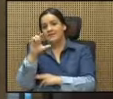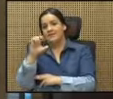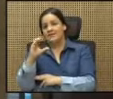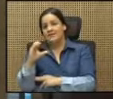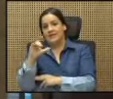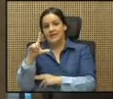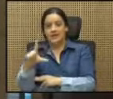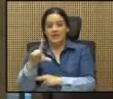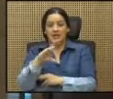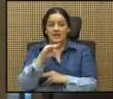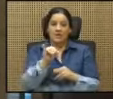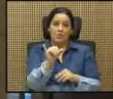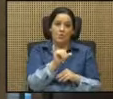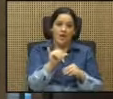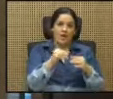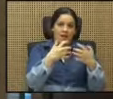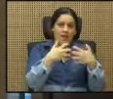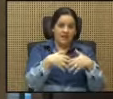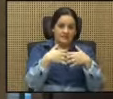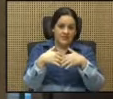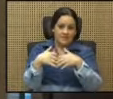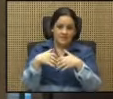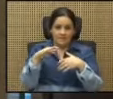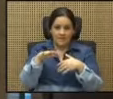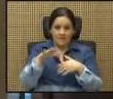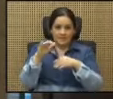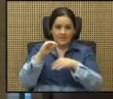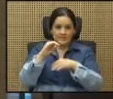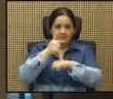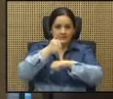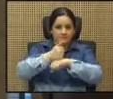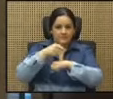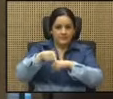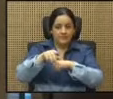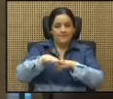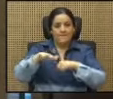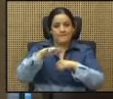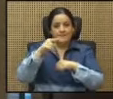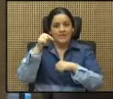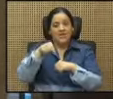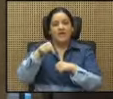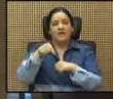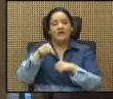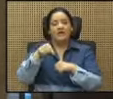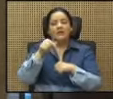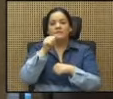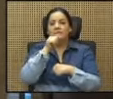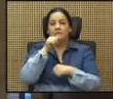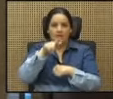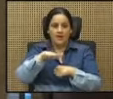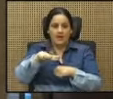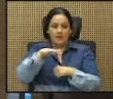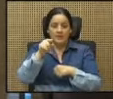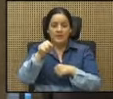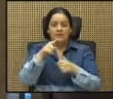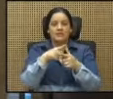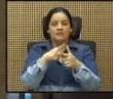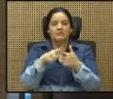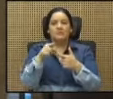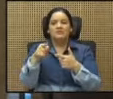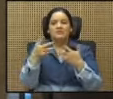francas. Todo esto hizo antes de su discusión que ya existieran grandes